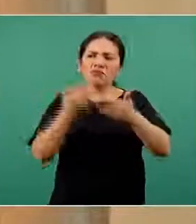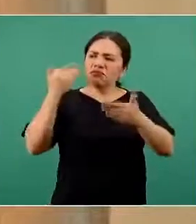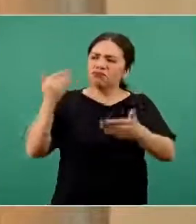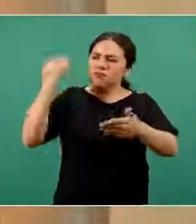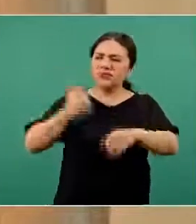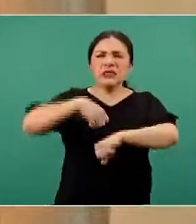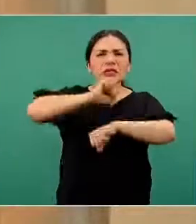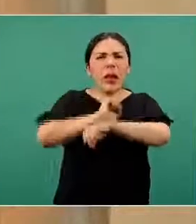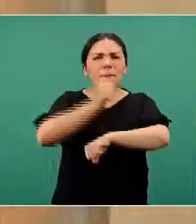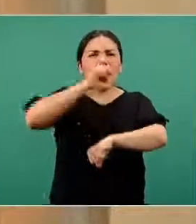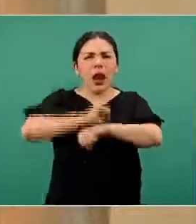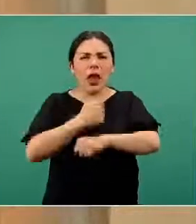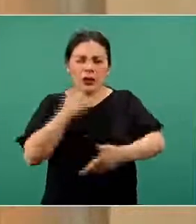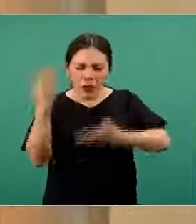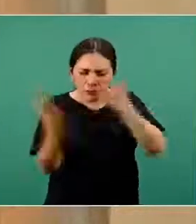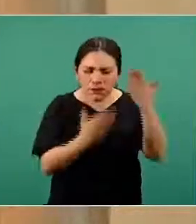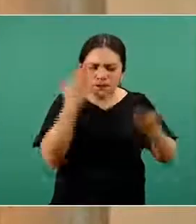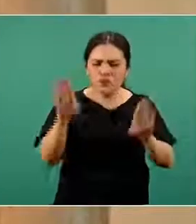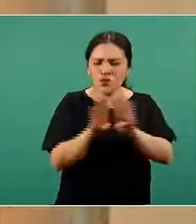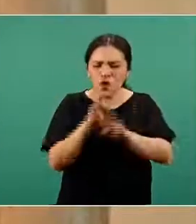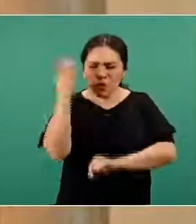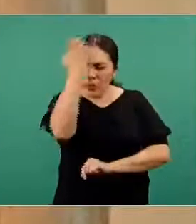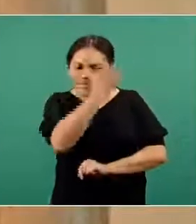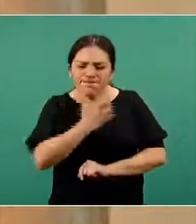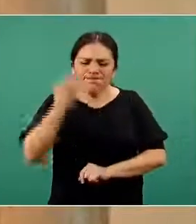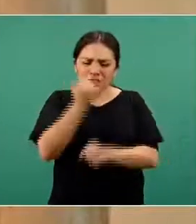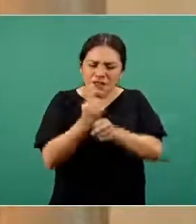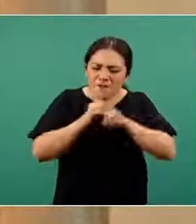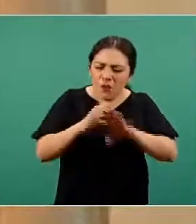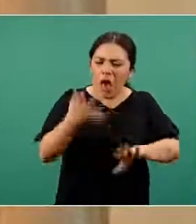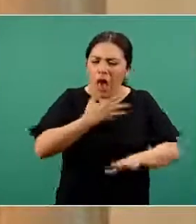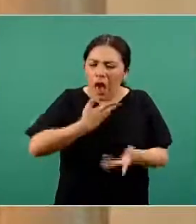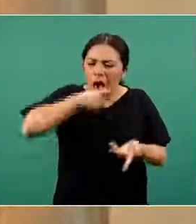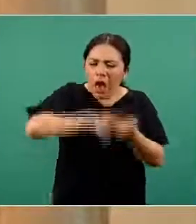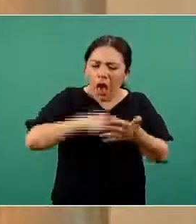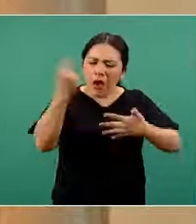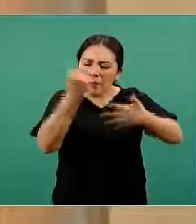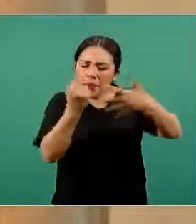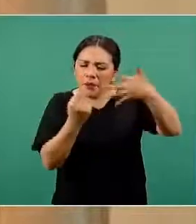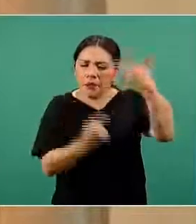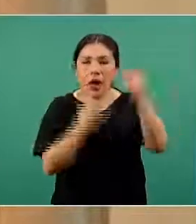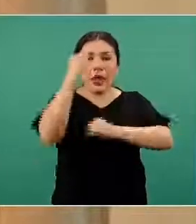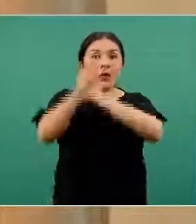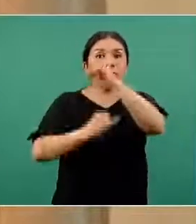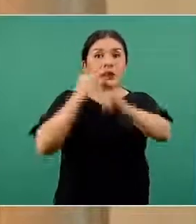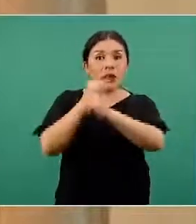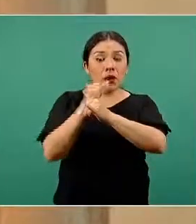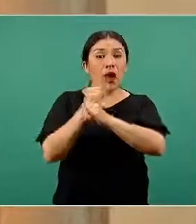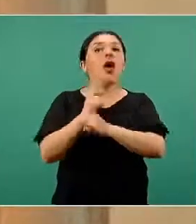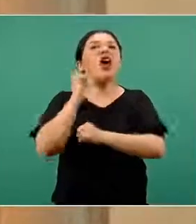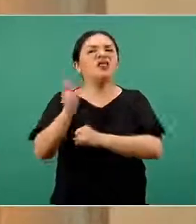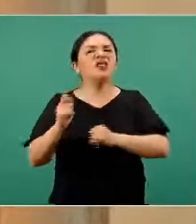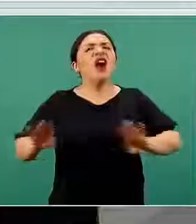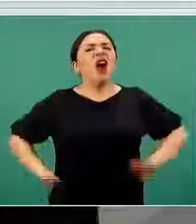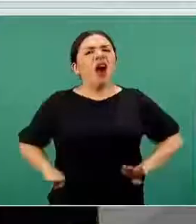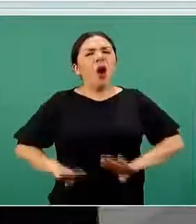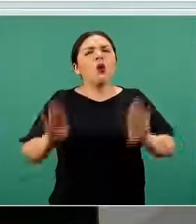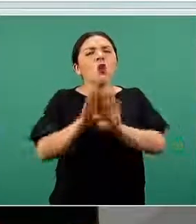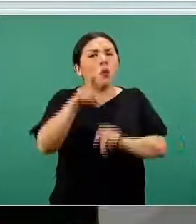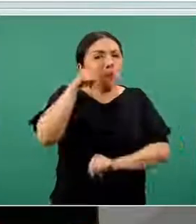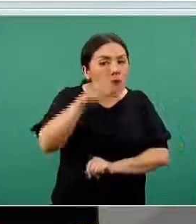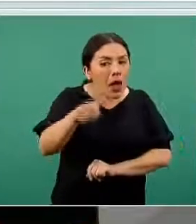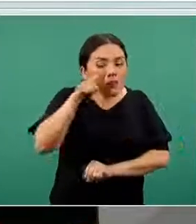de trabajo analizando los datos que tenemos disponibles a nivel internacional en cuanto a la